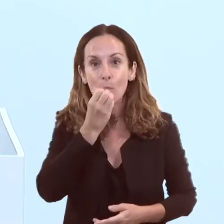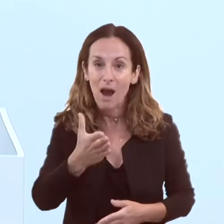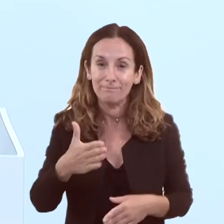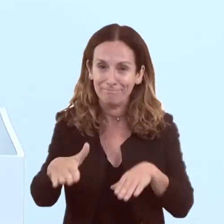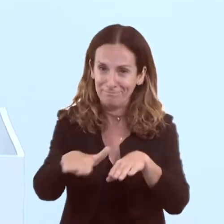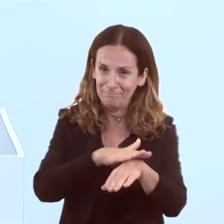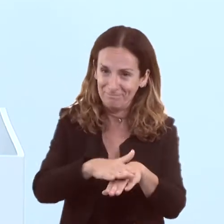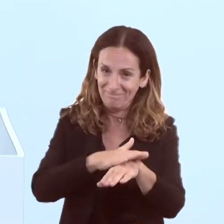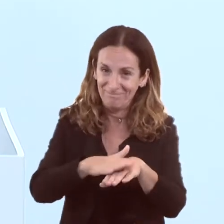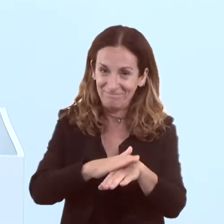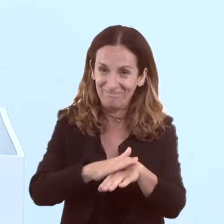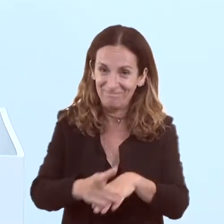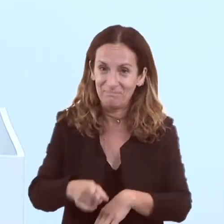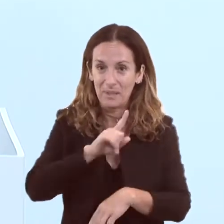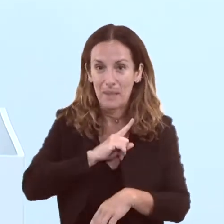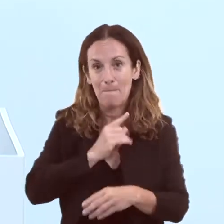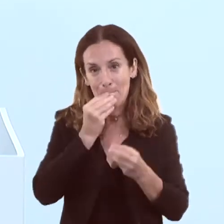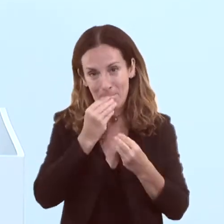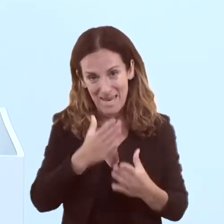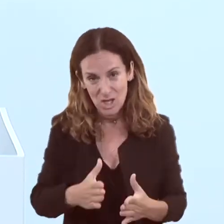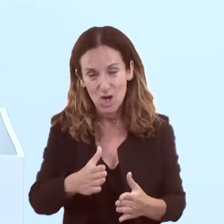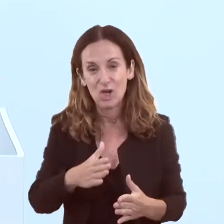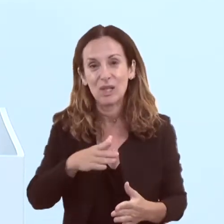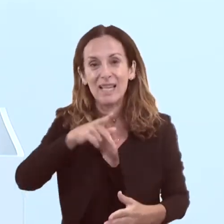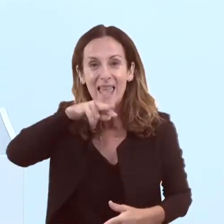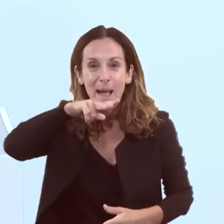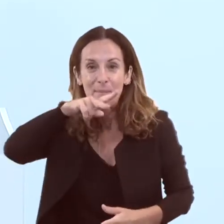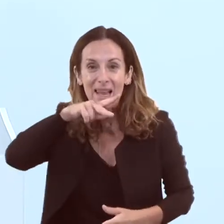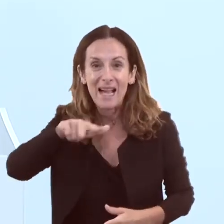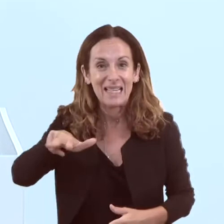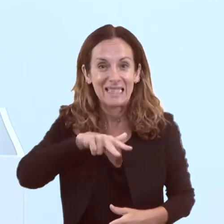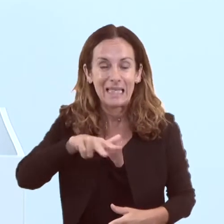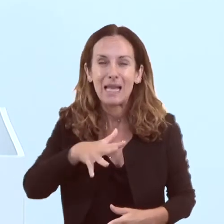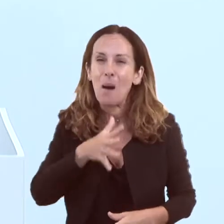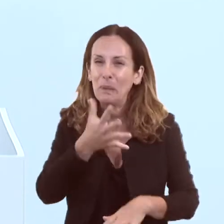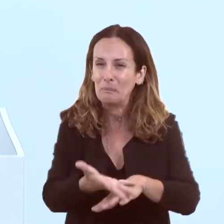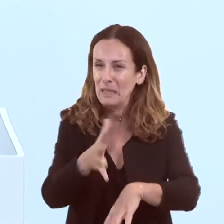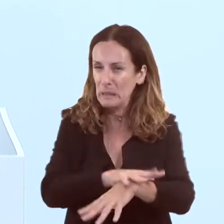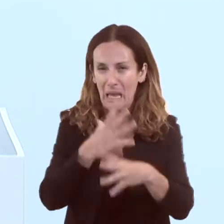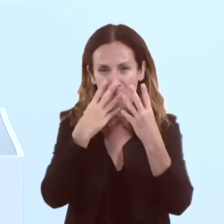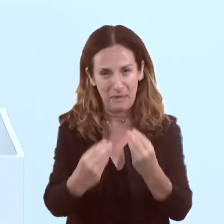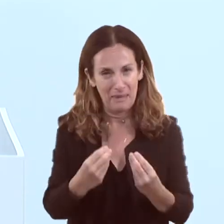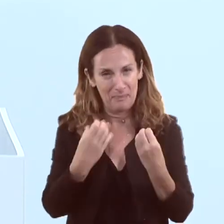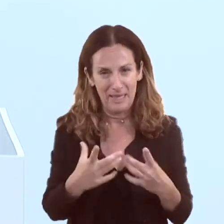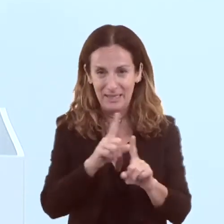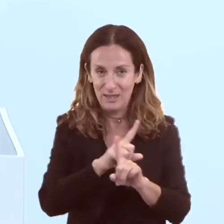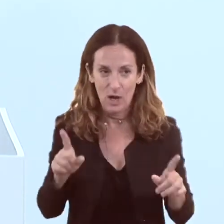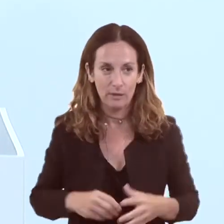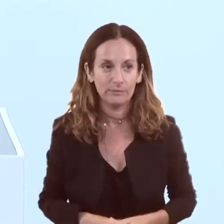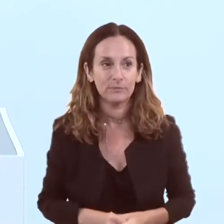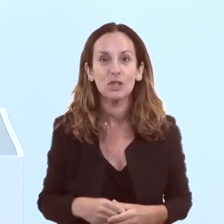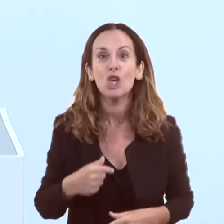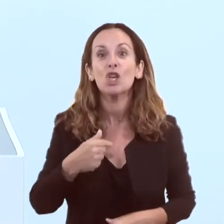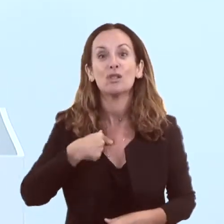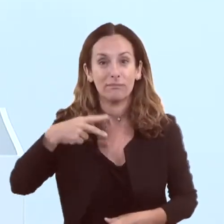si me disculpao yo mi George herreré en castellano porque en mallorquí no me vais a entender demasiado bien que me acepto